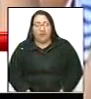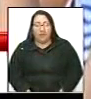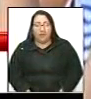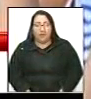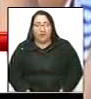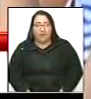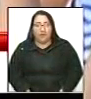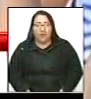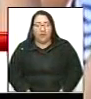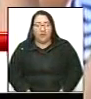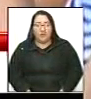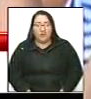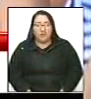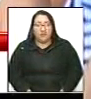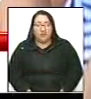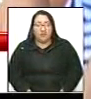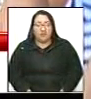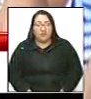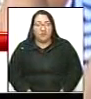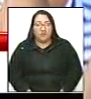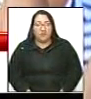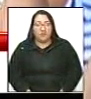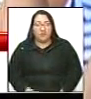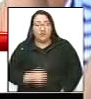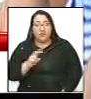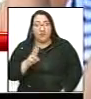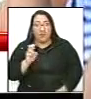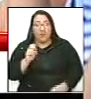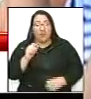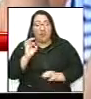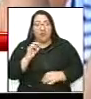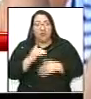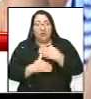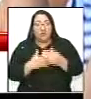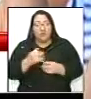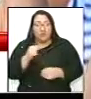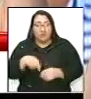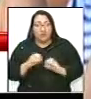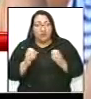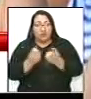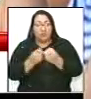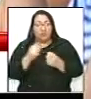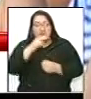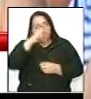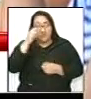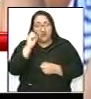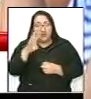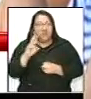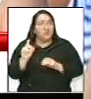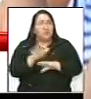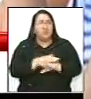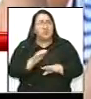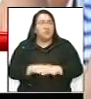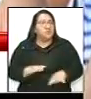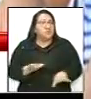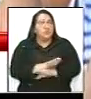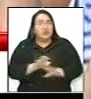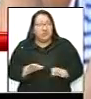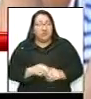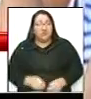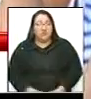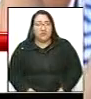ver, presidente, nuevamente, y suscribo lo que han dicho, es el tema del debido proceso, ¿okay? Aquí el congresista Velázquez ha dicho, él no blinda a nadie, yo tampoco no blindo a